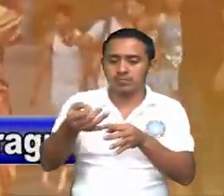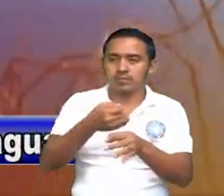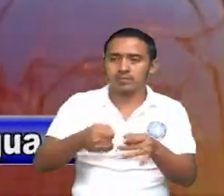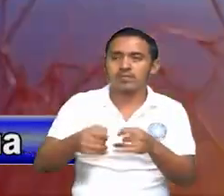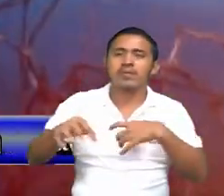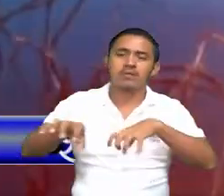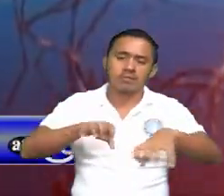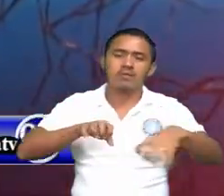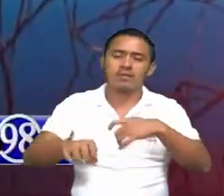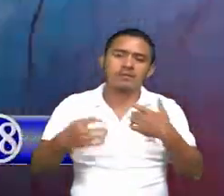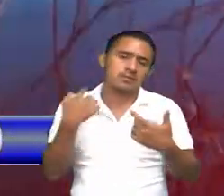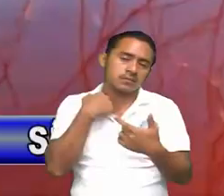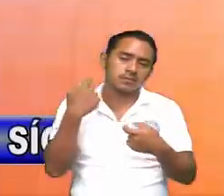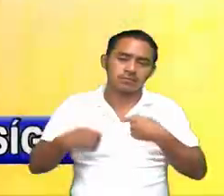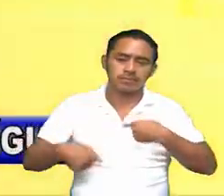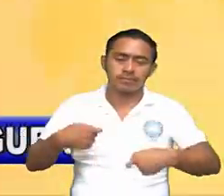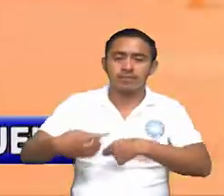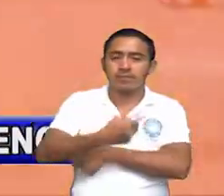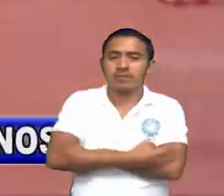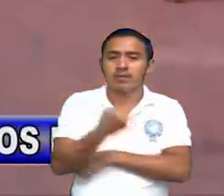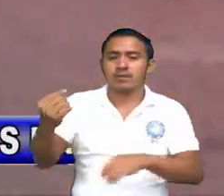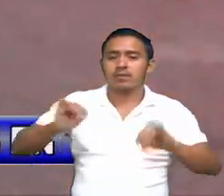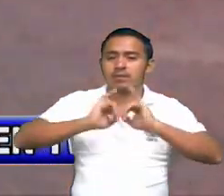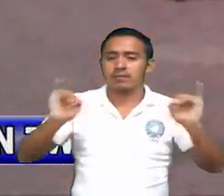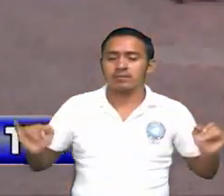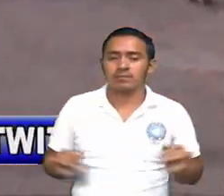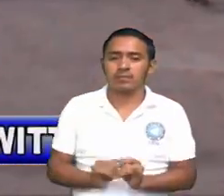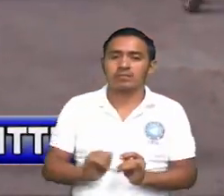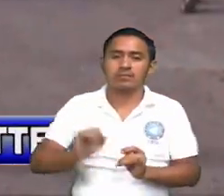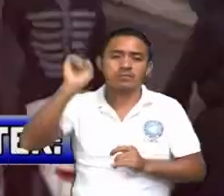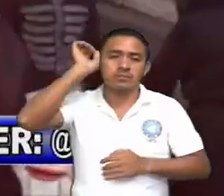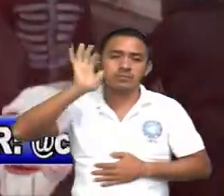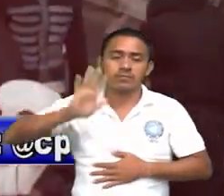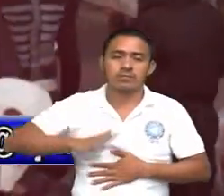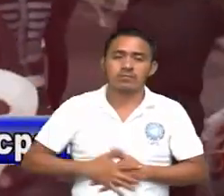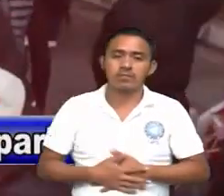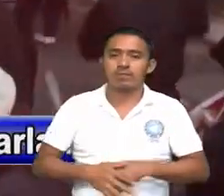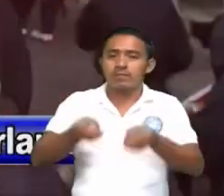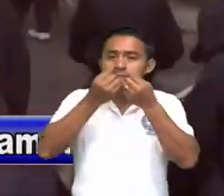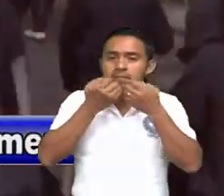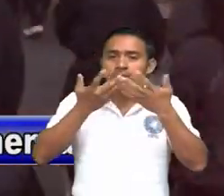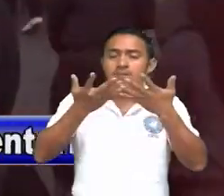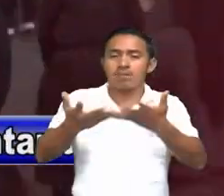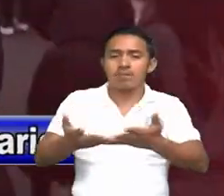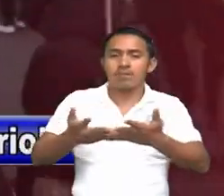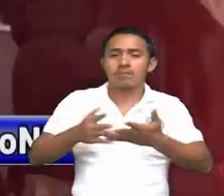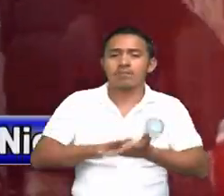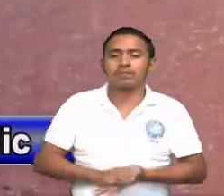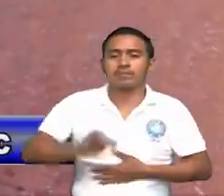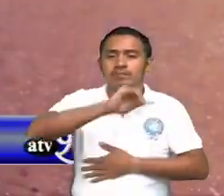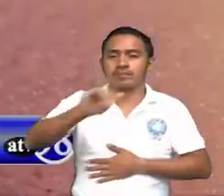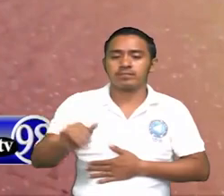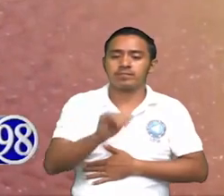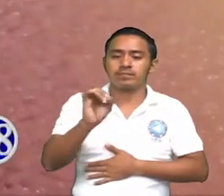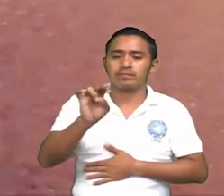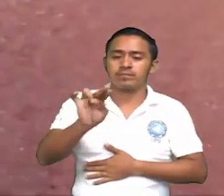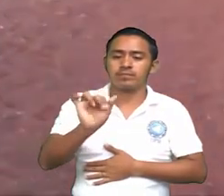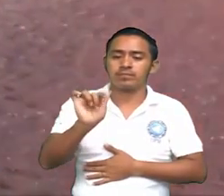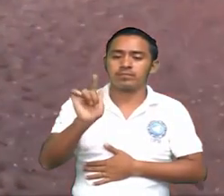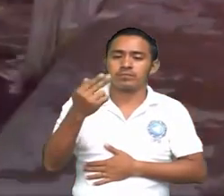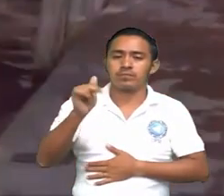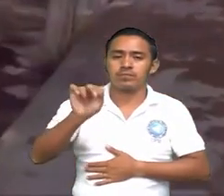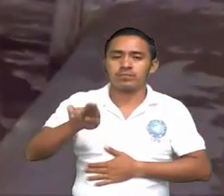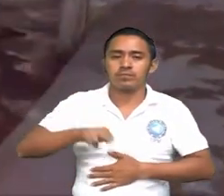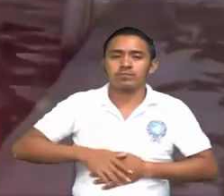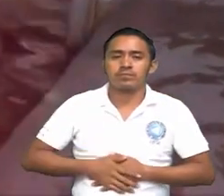fiestas patrias y del Día Internacional del Turismo. Con cámara de Rubén Castro, informó para el canal parlamentario Jonathan